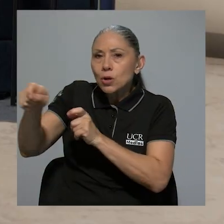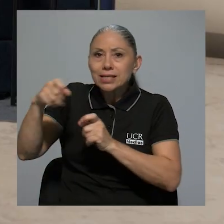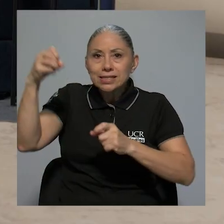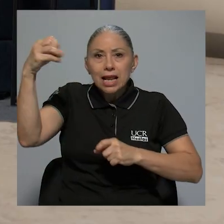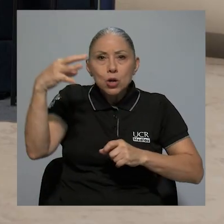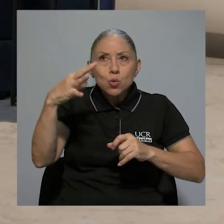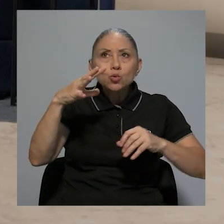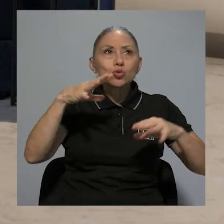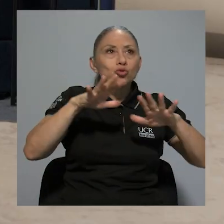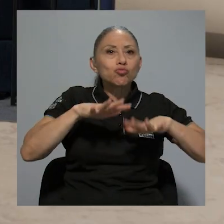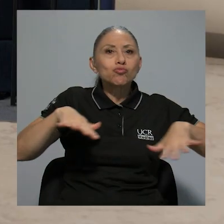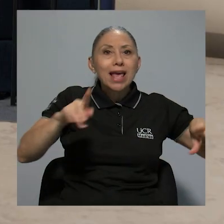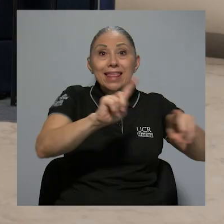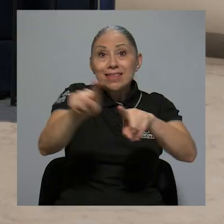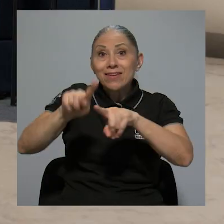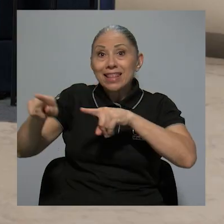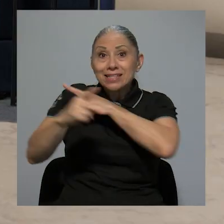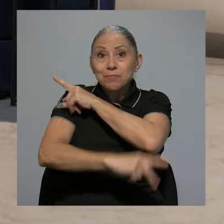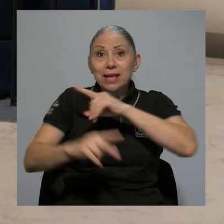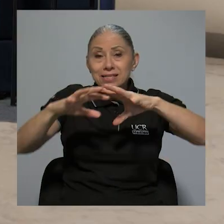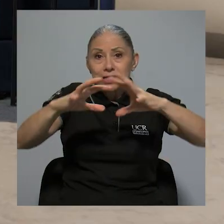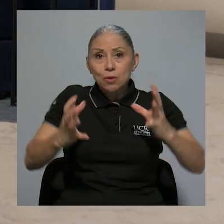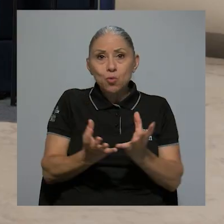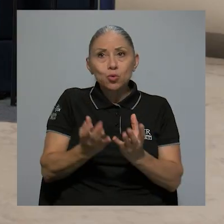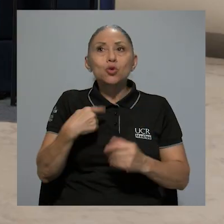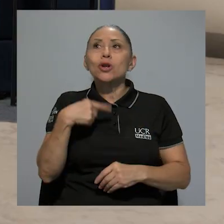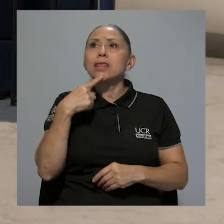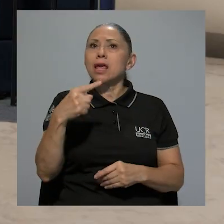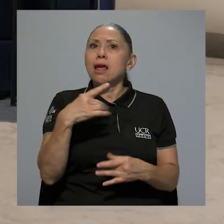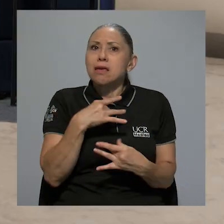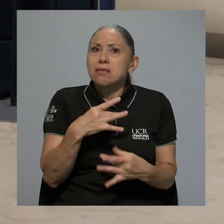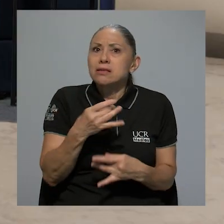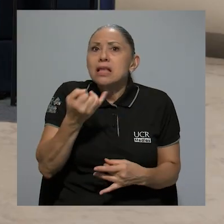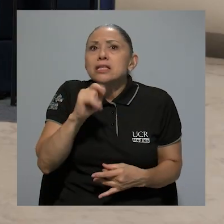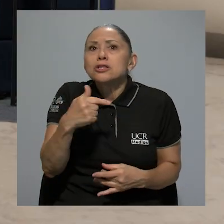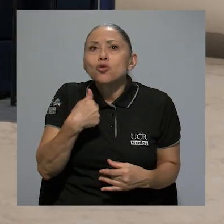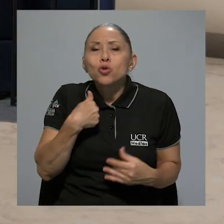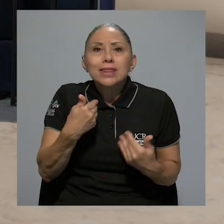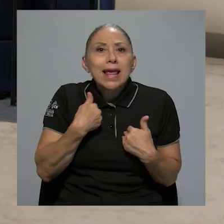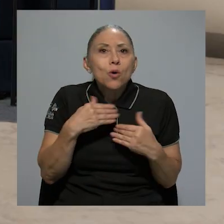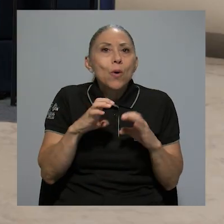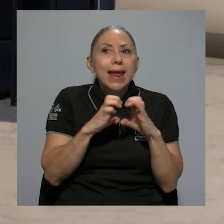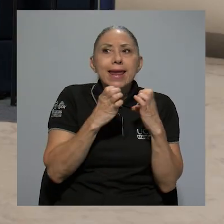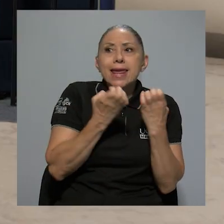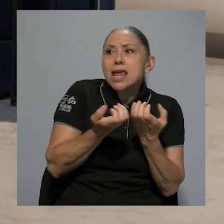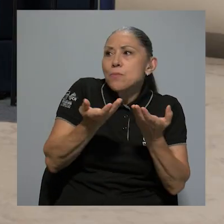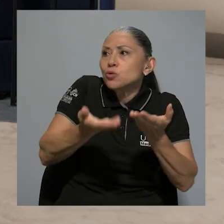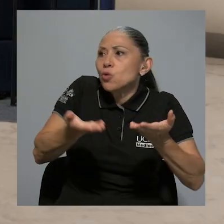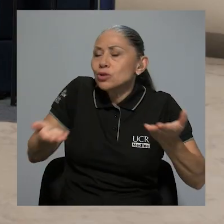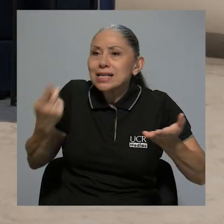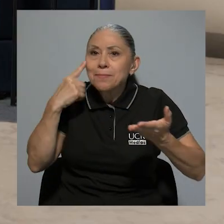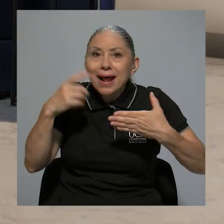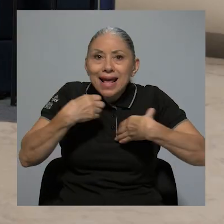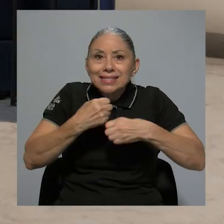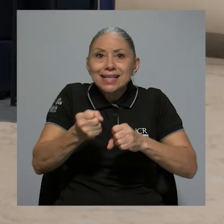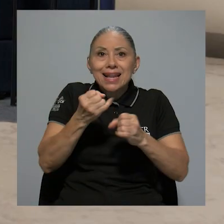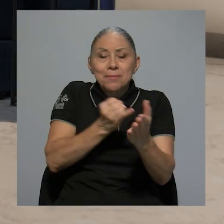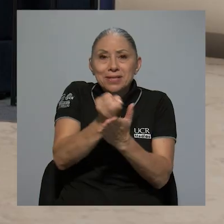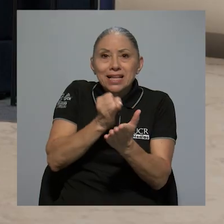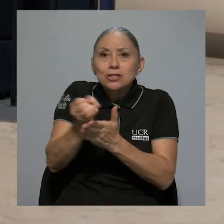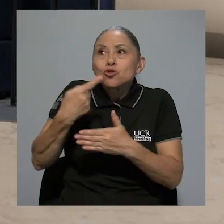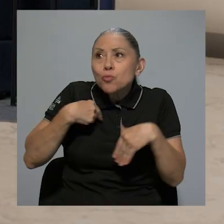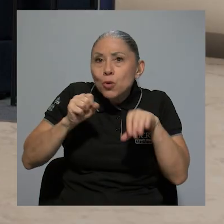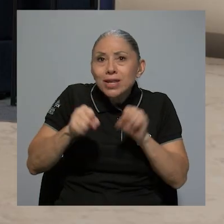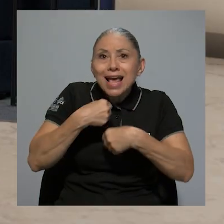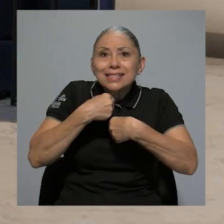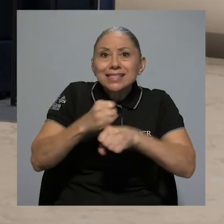mundo. Y yo le dije, qué interesante, si yo tuviera los equipos para poder hacer esta investigación, yo lo haría en Costa Rica. Y él me dijo que